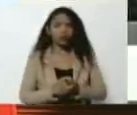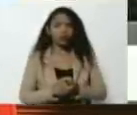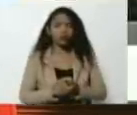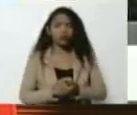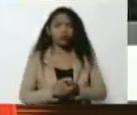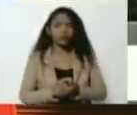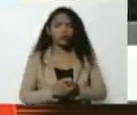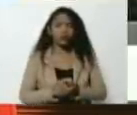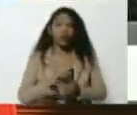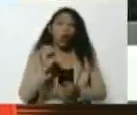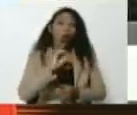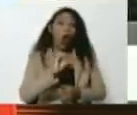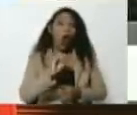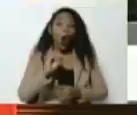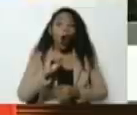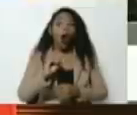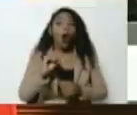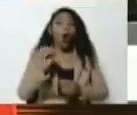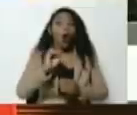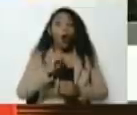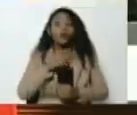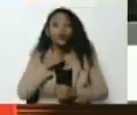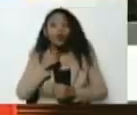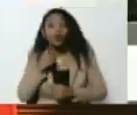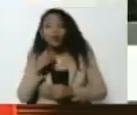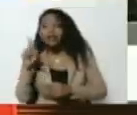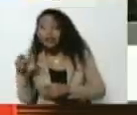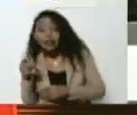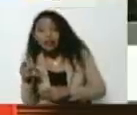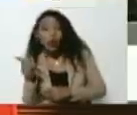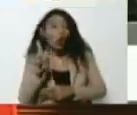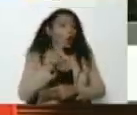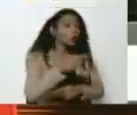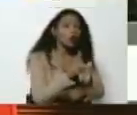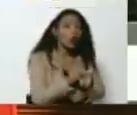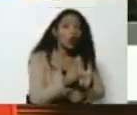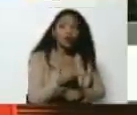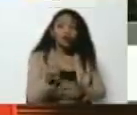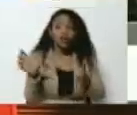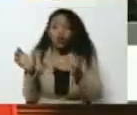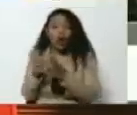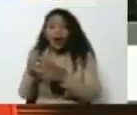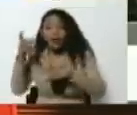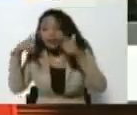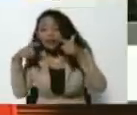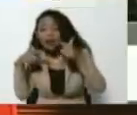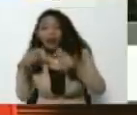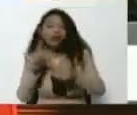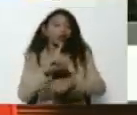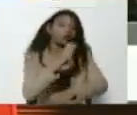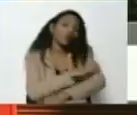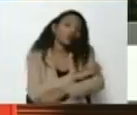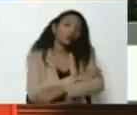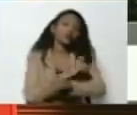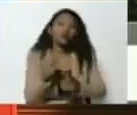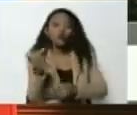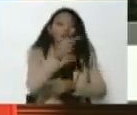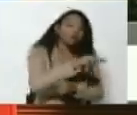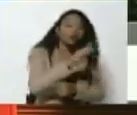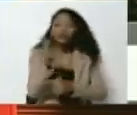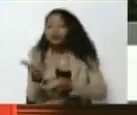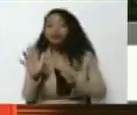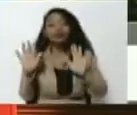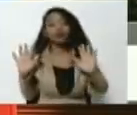O eres chicha o eres limonada. Si no estás con el Gran Polo Patriótico, estás con la derecha, compadre.